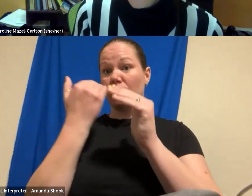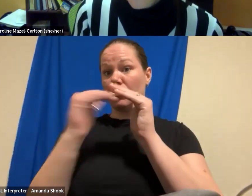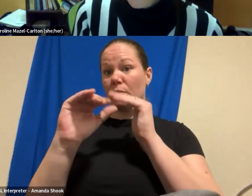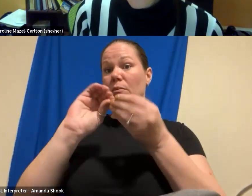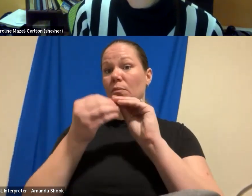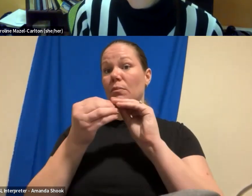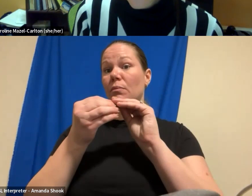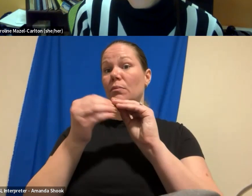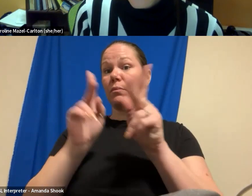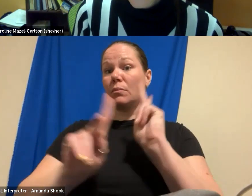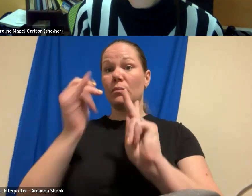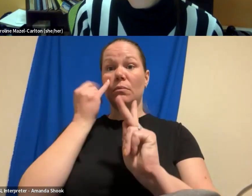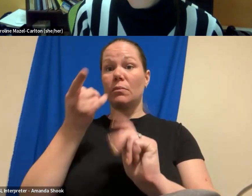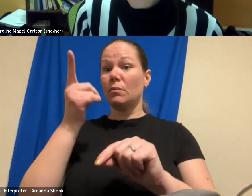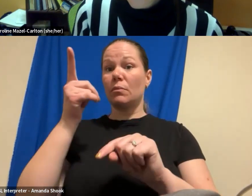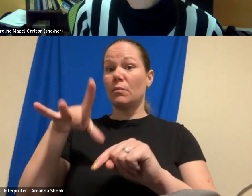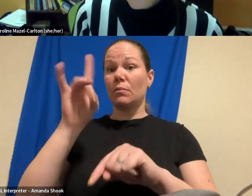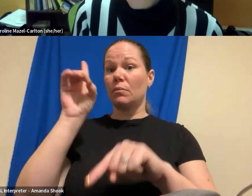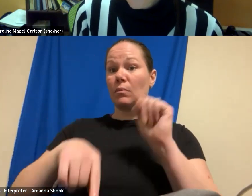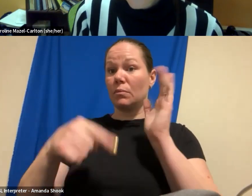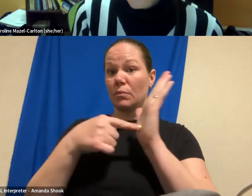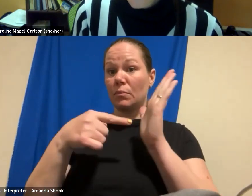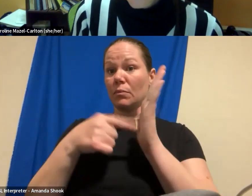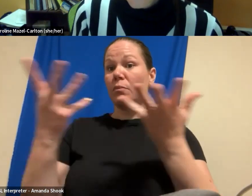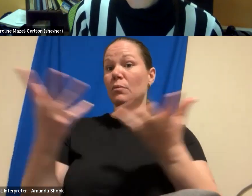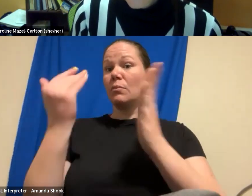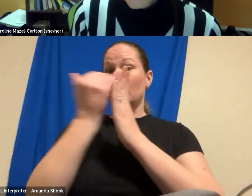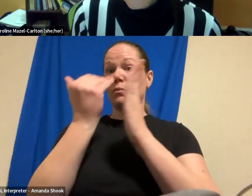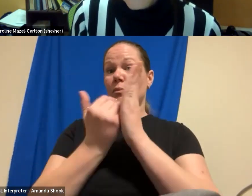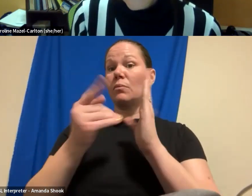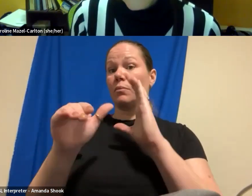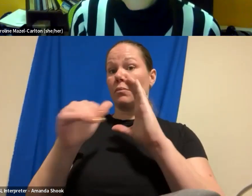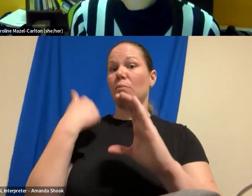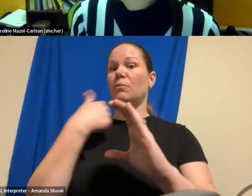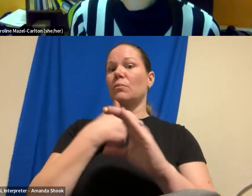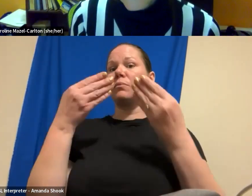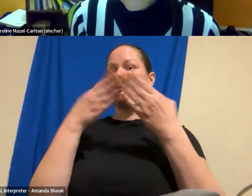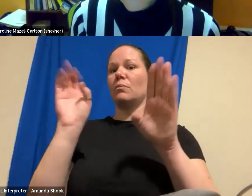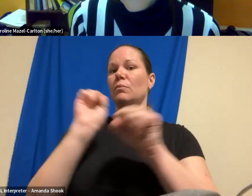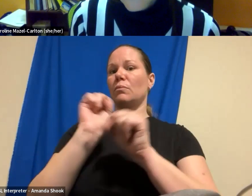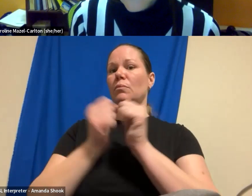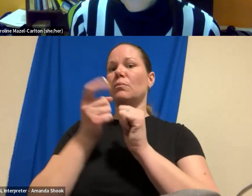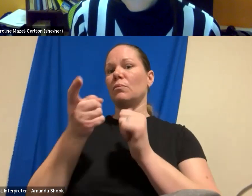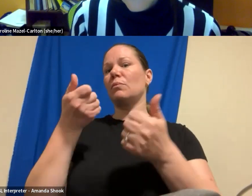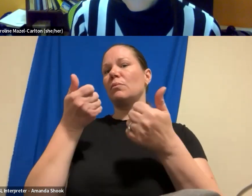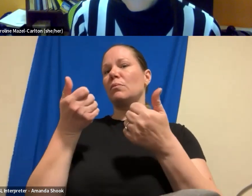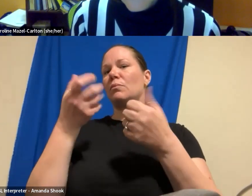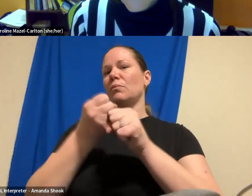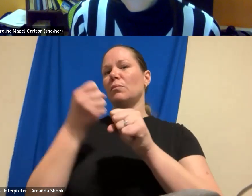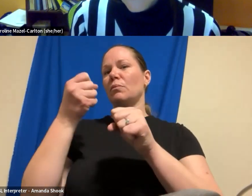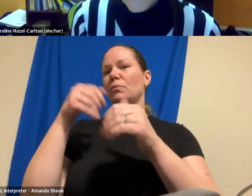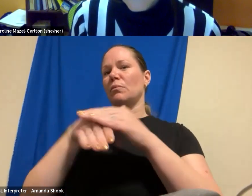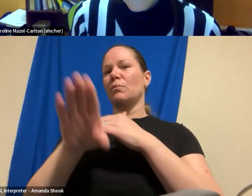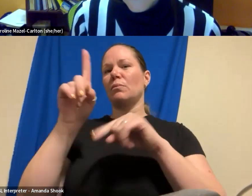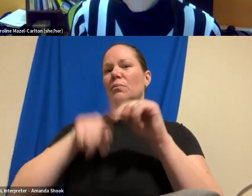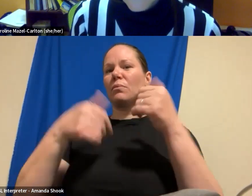podemos hacer esto para todos, pero para ciertos números limitados, si no pueden pagar, ¿no? Tienen los recursos para